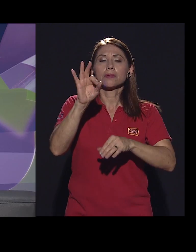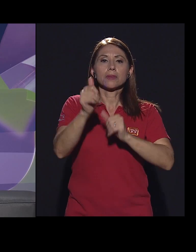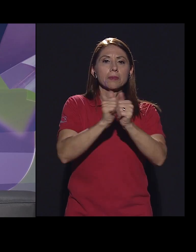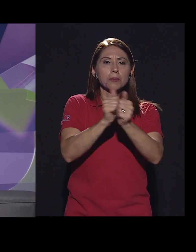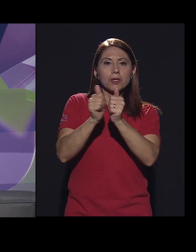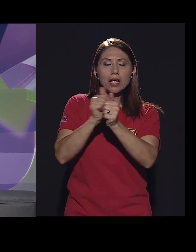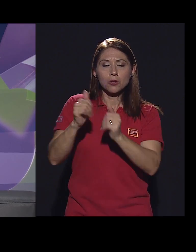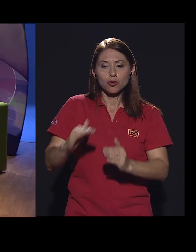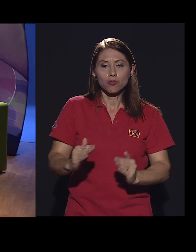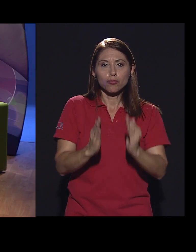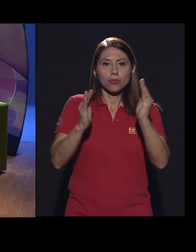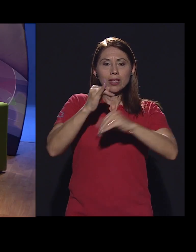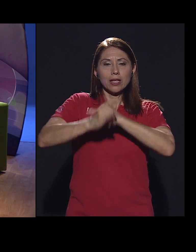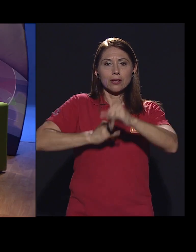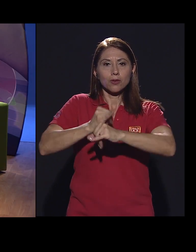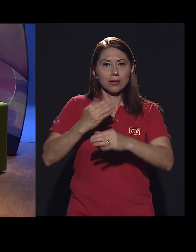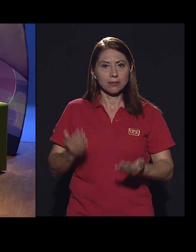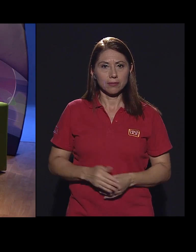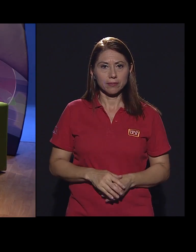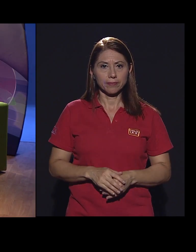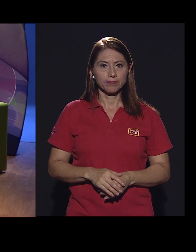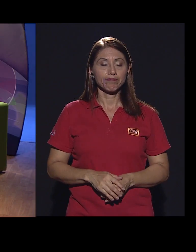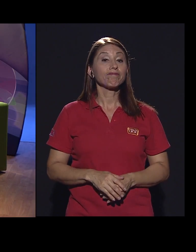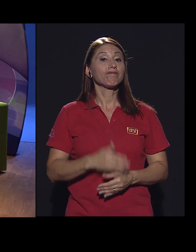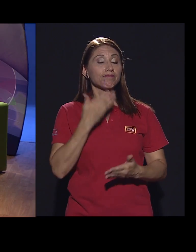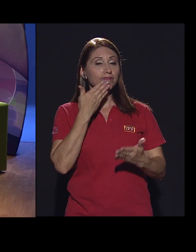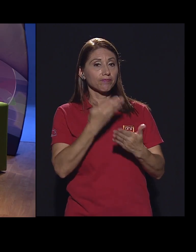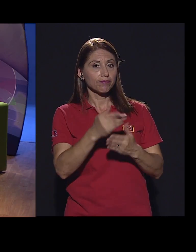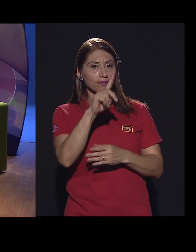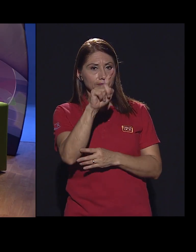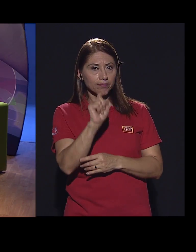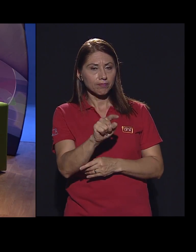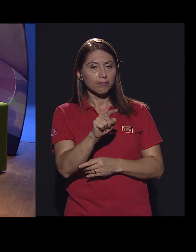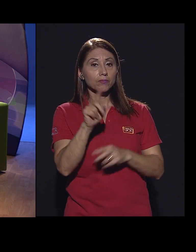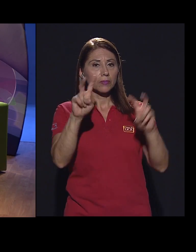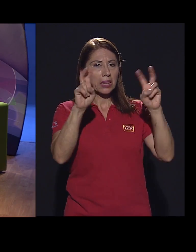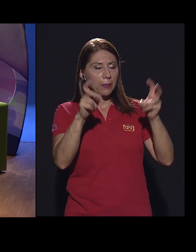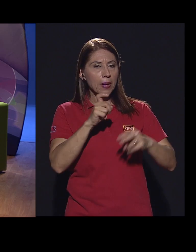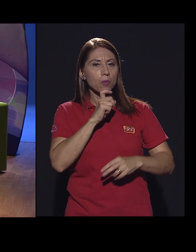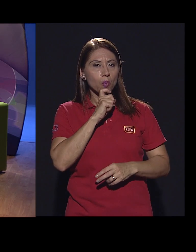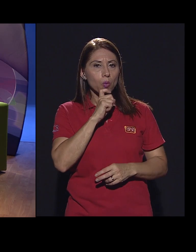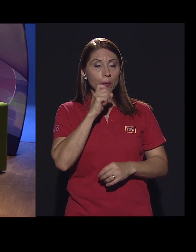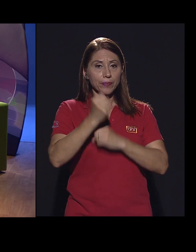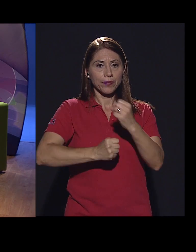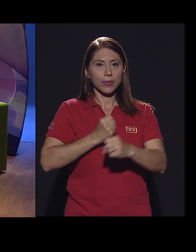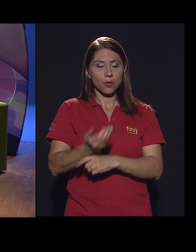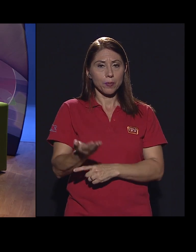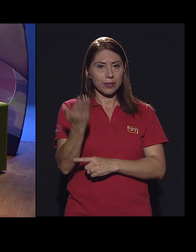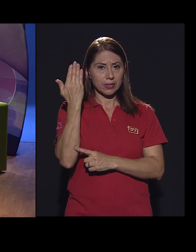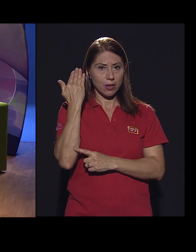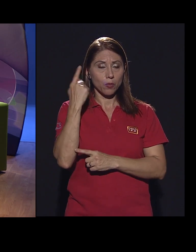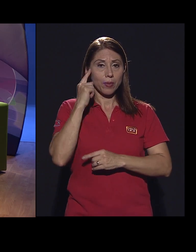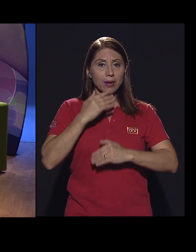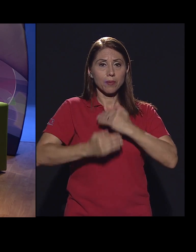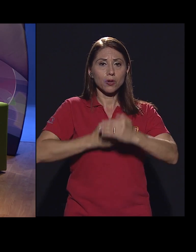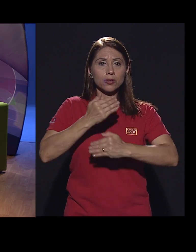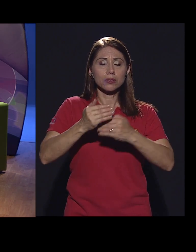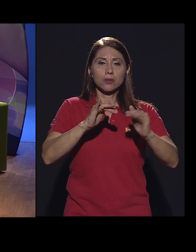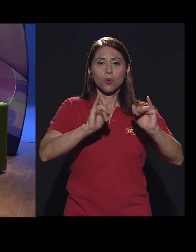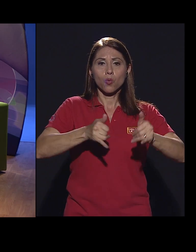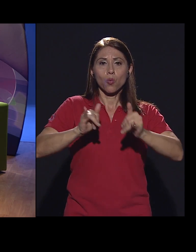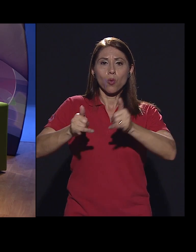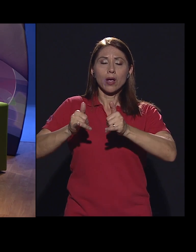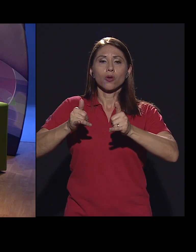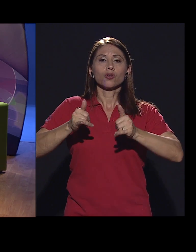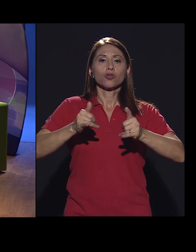a los campeonatos y torneos internacionales? Sí, esa es una buena pregunta, es un tema bastante complejo. El año pasado, por ejemplo, para el